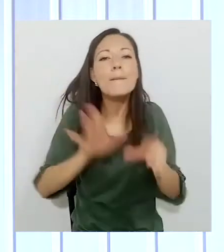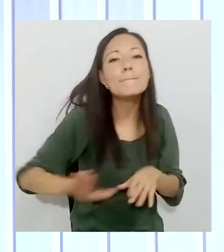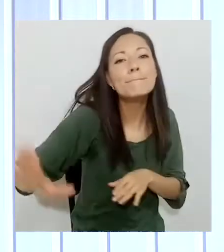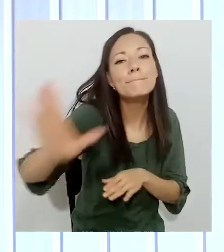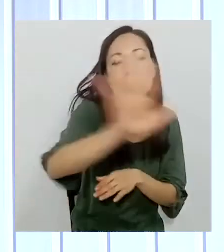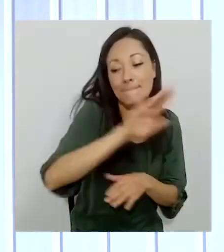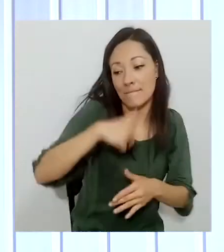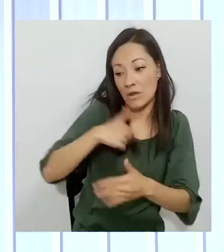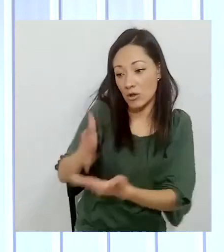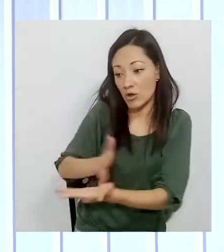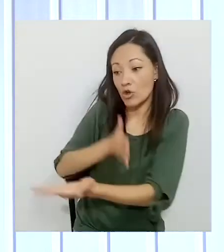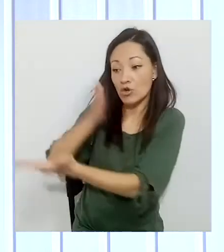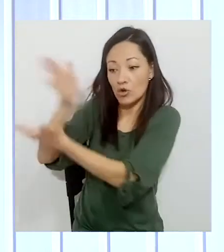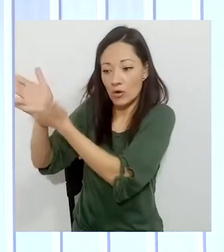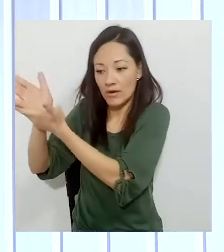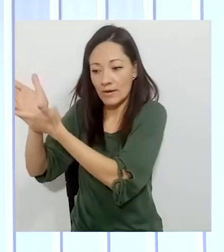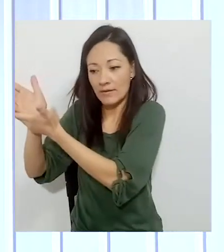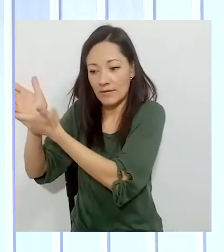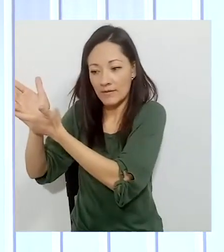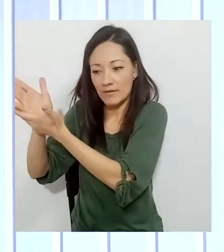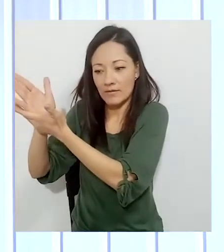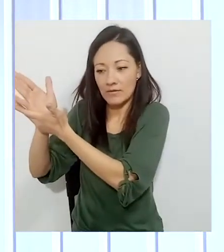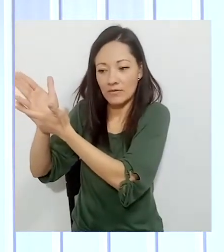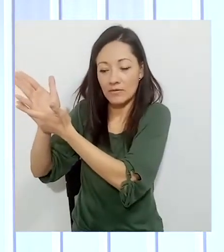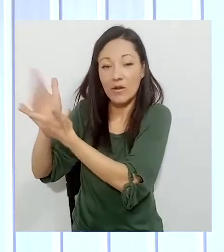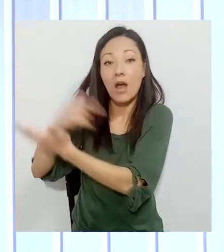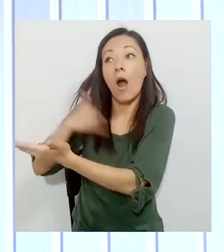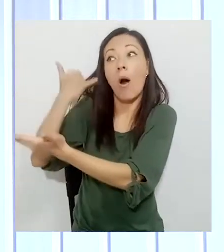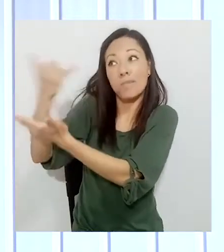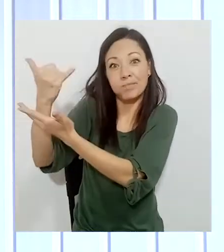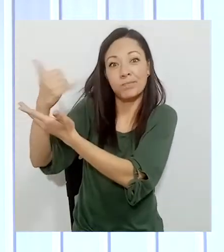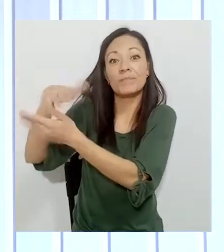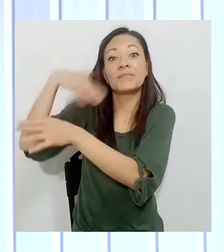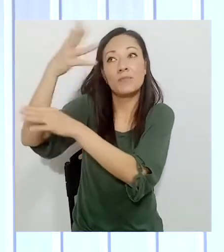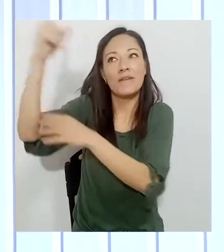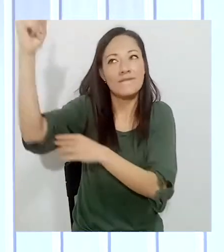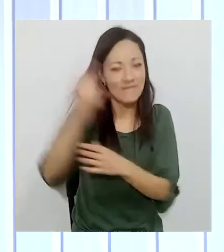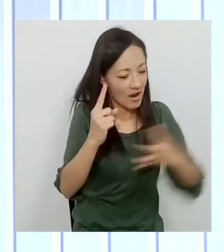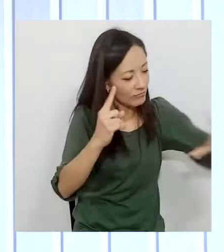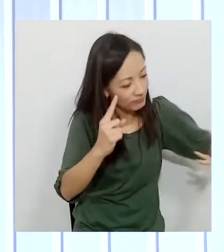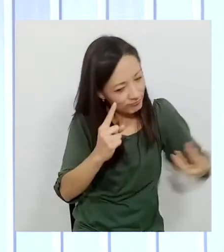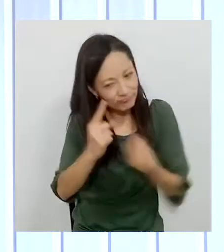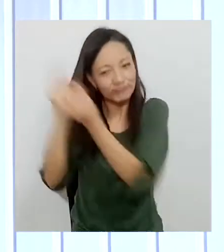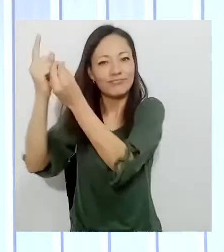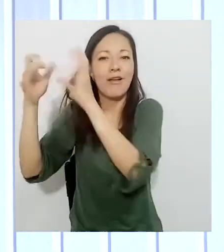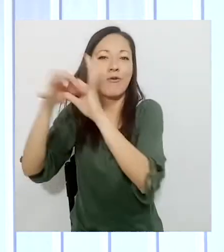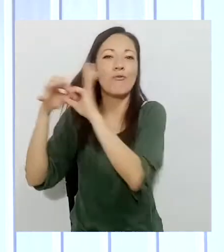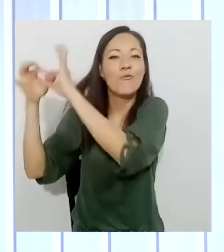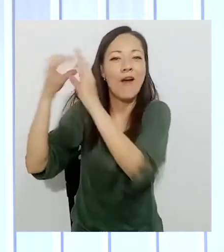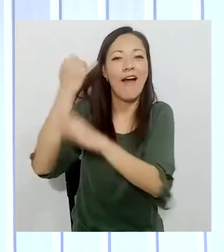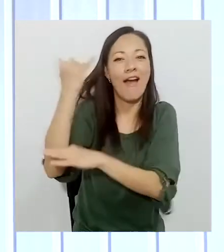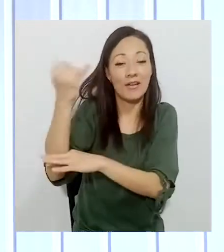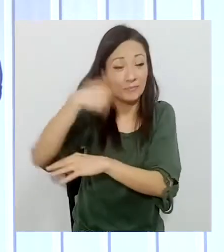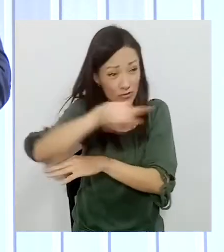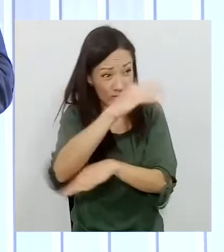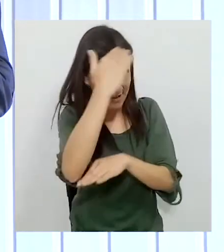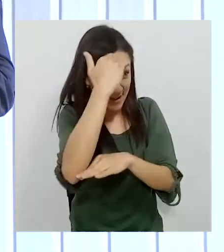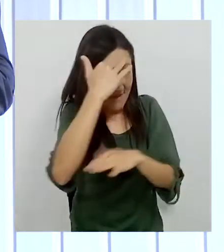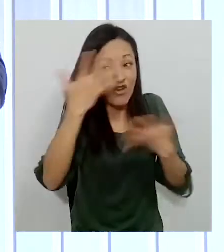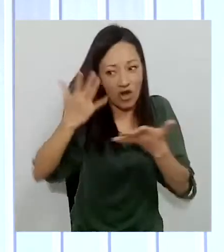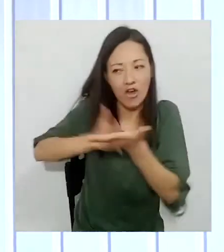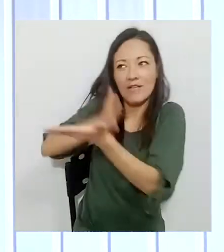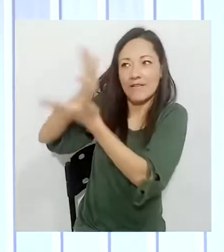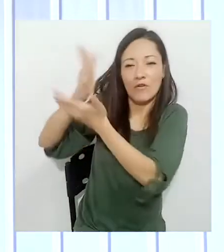lugar para vosotros, y si me fuere y os preparare lugar, vendré otra vez, y os tomaré a mí mismo, para que donde